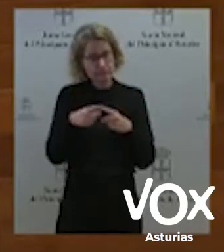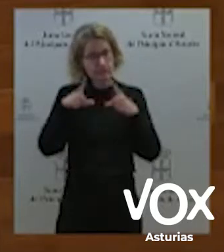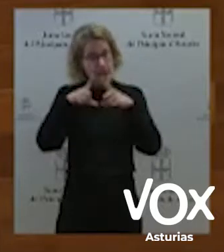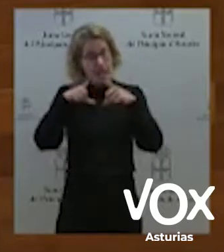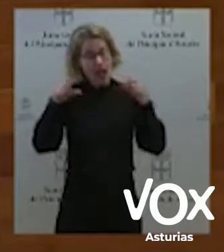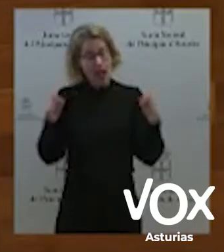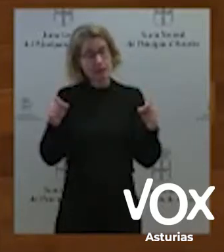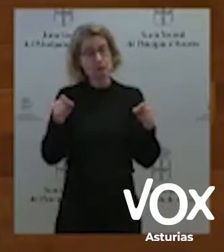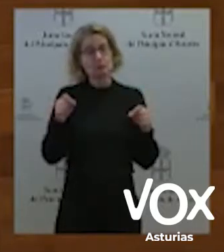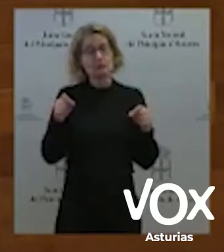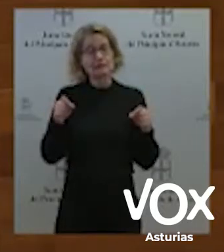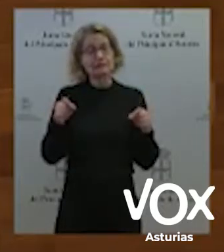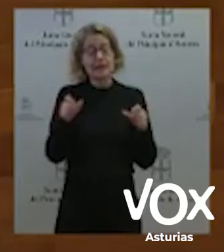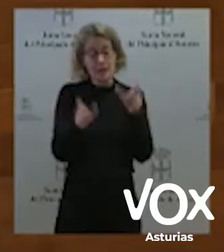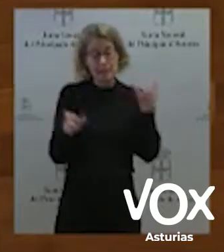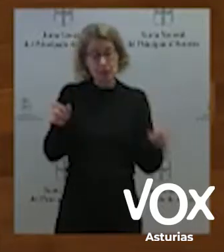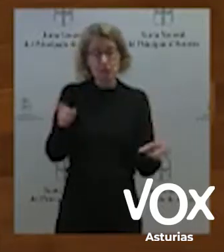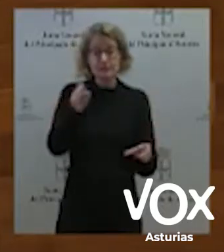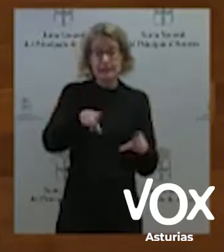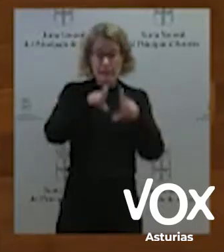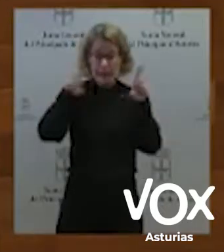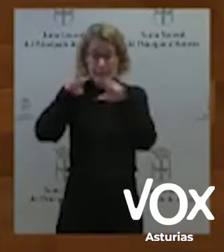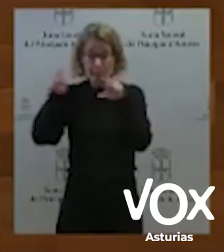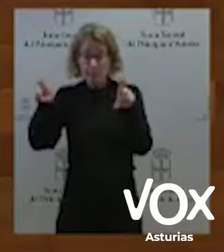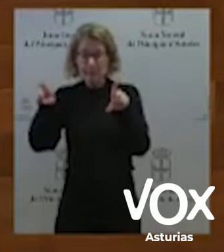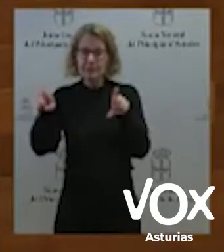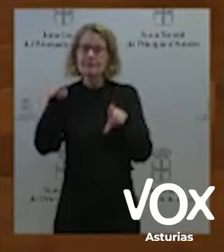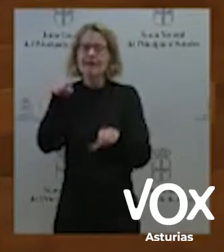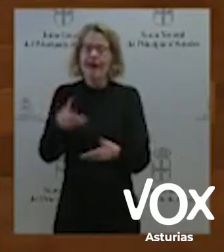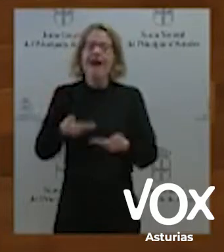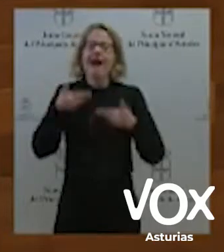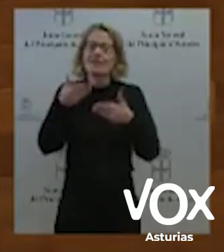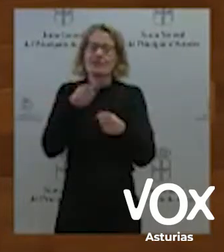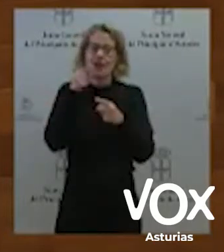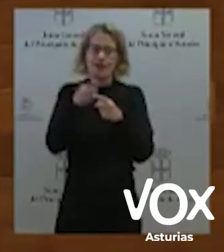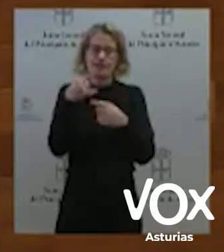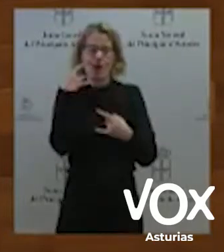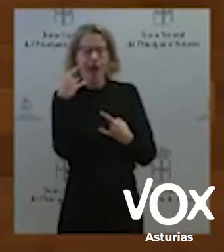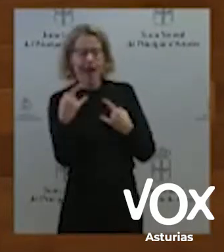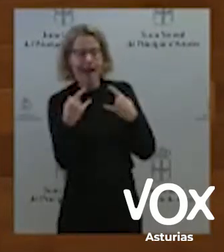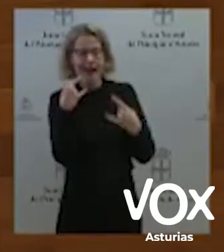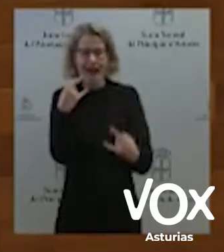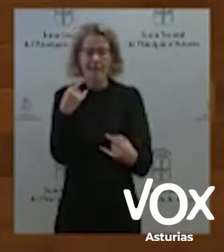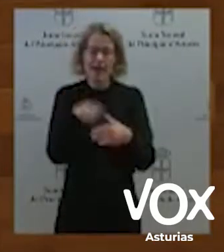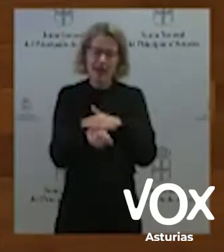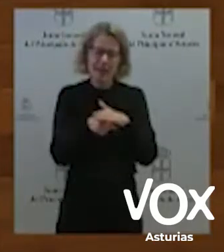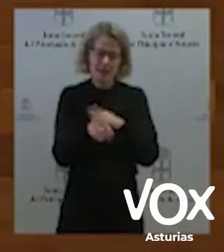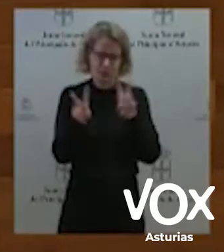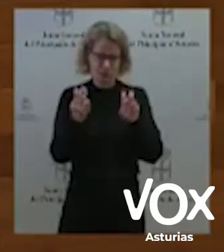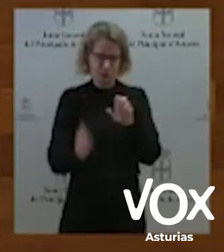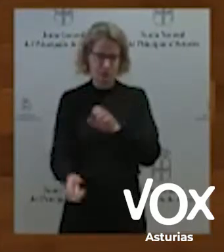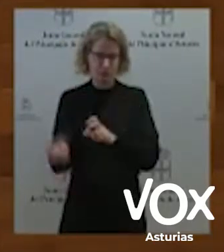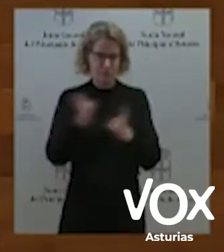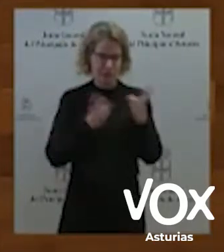región atractiva para los nuevos inversores. Por ello, nos vamos a abstener en esta votación. Sí coincidimos con ustedes en el resto